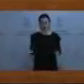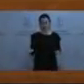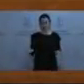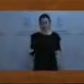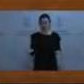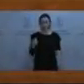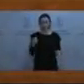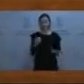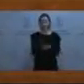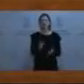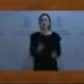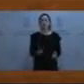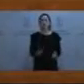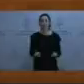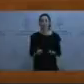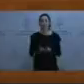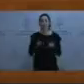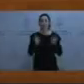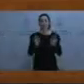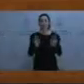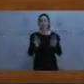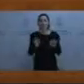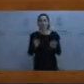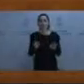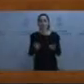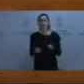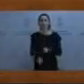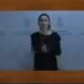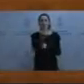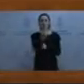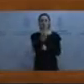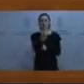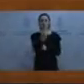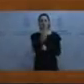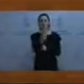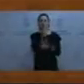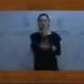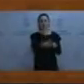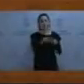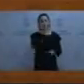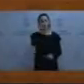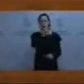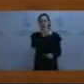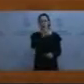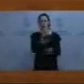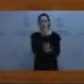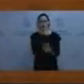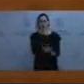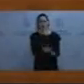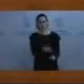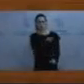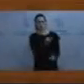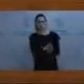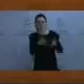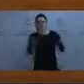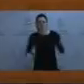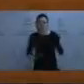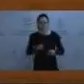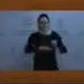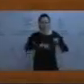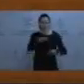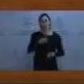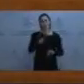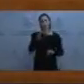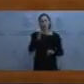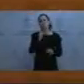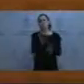No pido que pongan un megapuerto como el del Musel, no les pido tanto. Simplemente planteen un plan a 5 años o